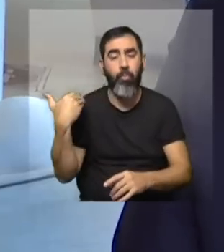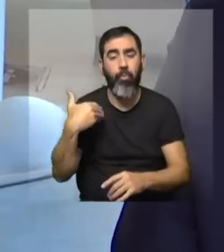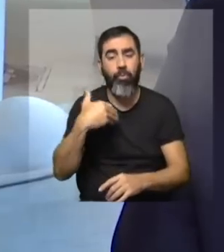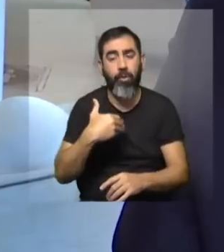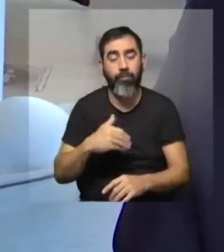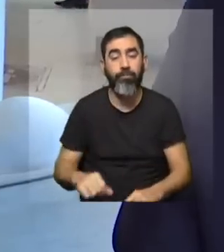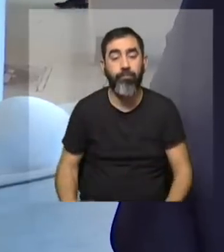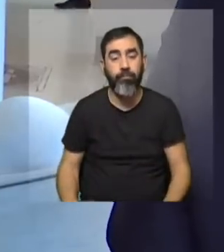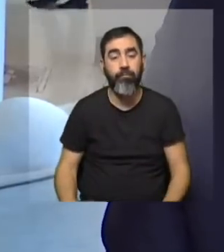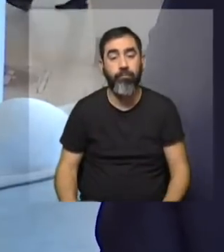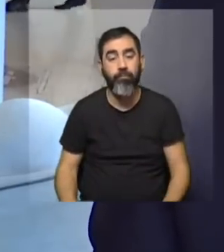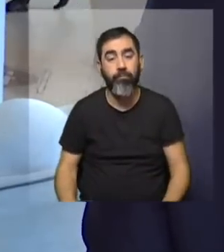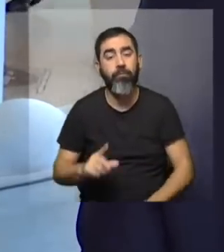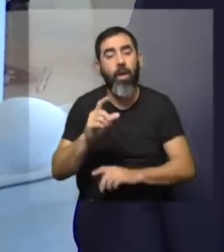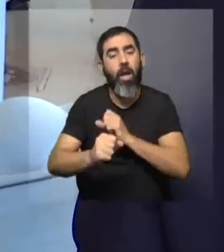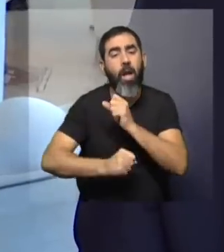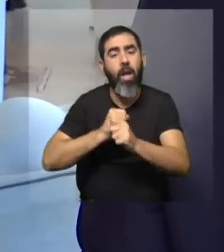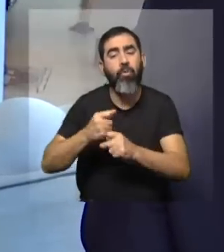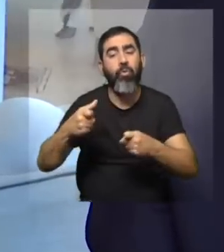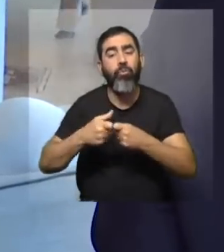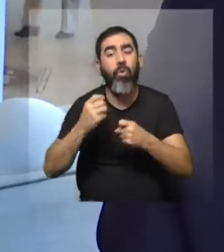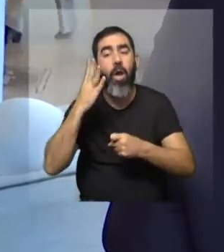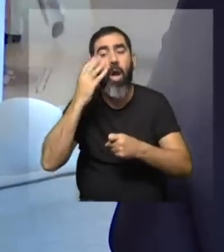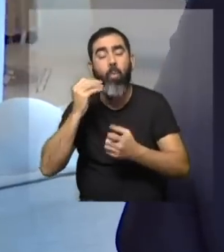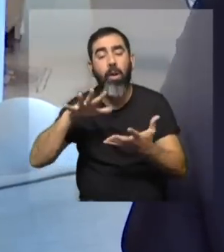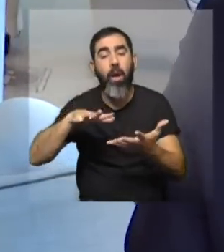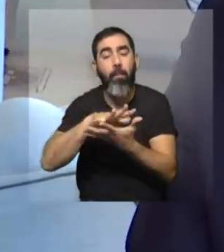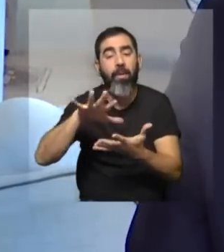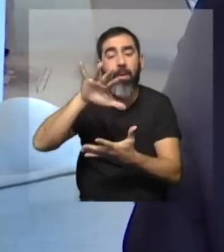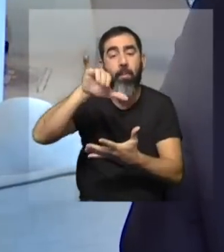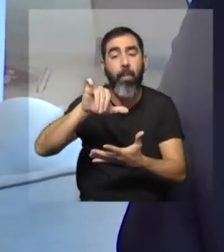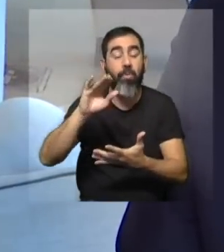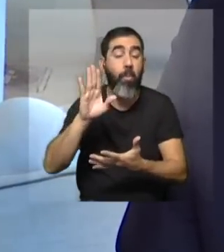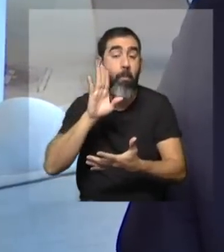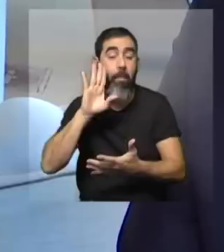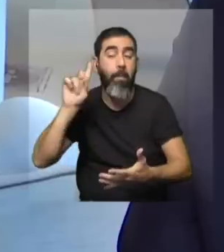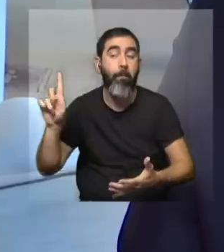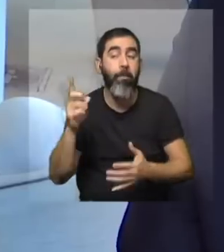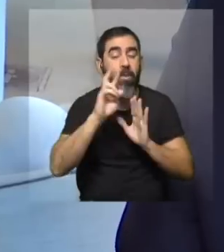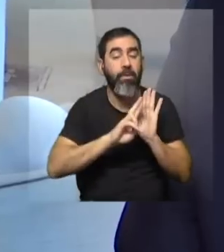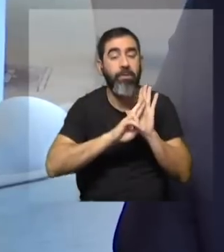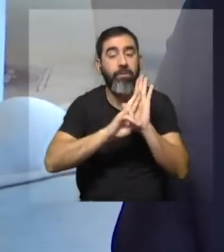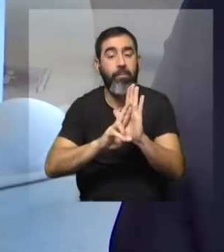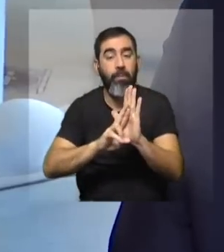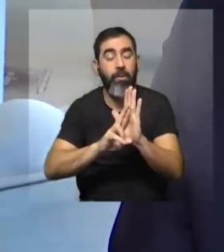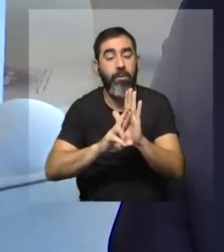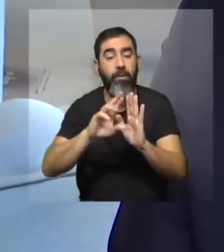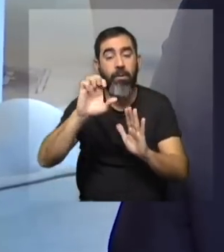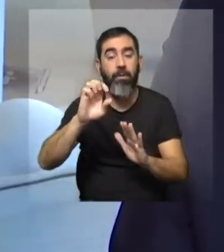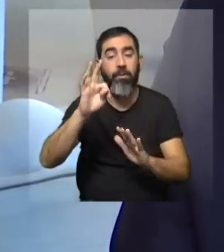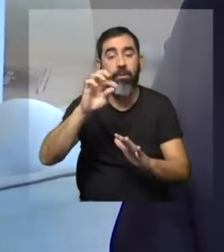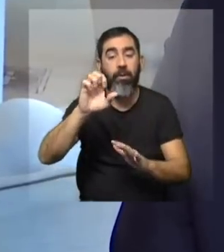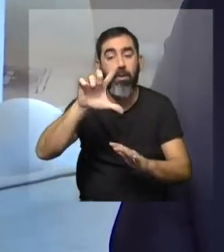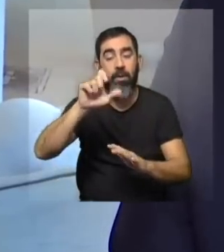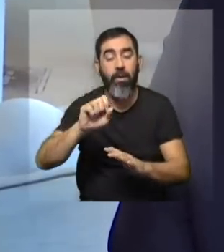y trabajó durante años en la asociación de abuelas de Plaza de Mayo bueno su madre es una de sus principales referentes Estela Carlota una persona muy